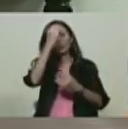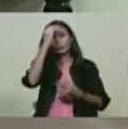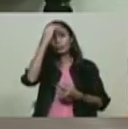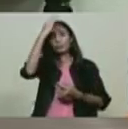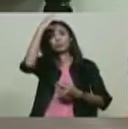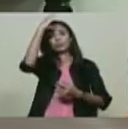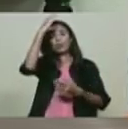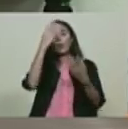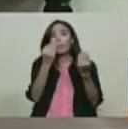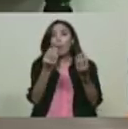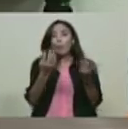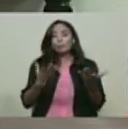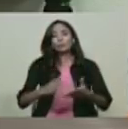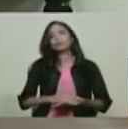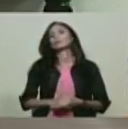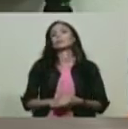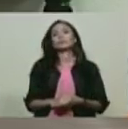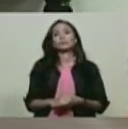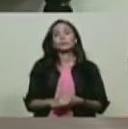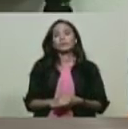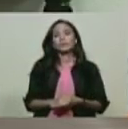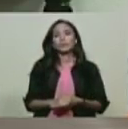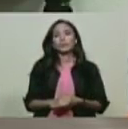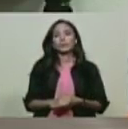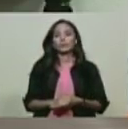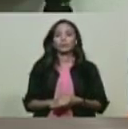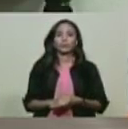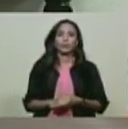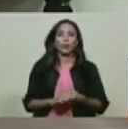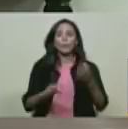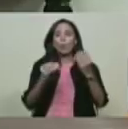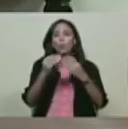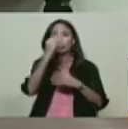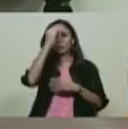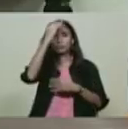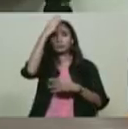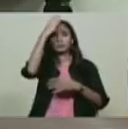Saben tanto, que terminan sabiendo a Casabe.